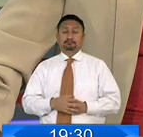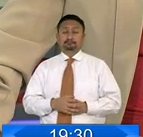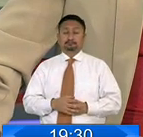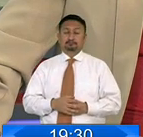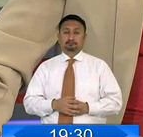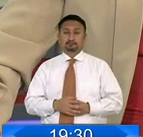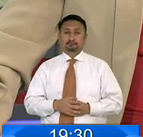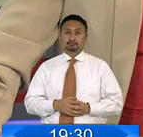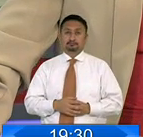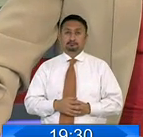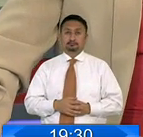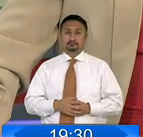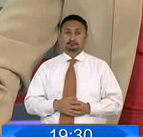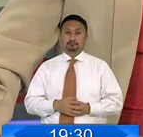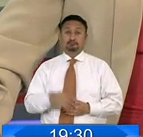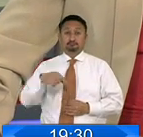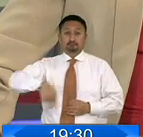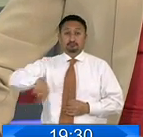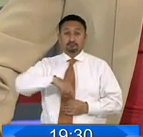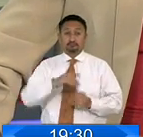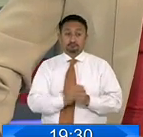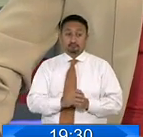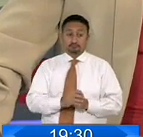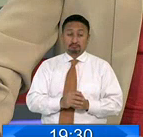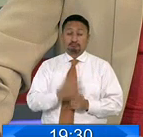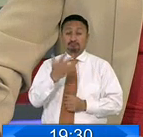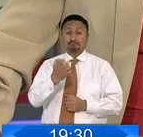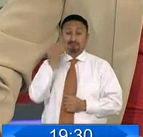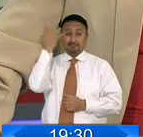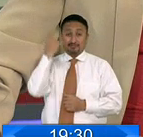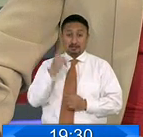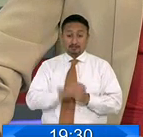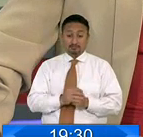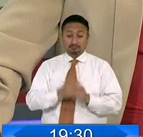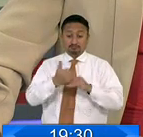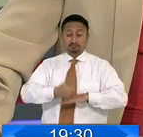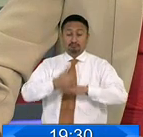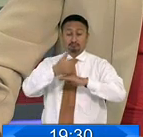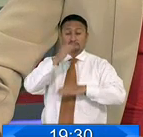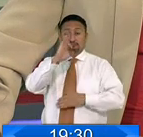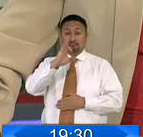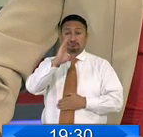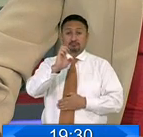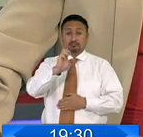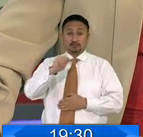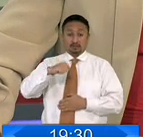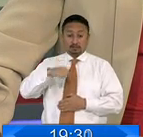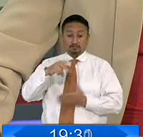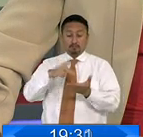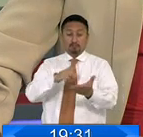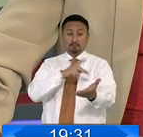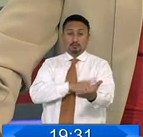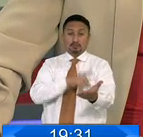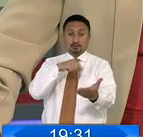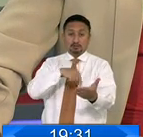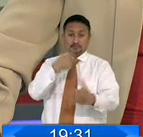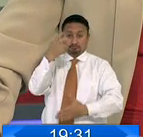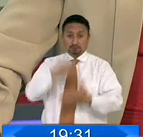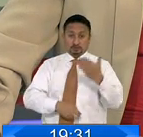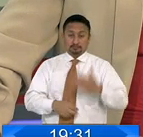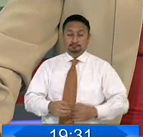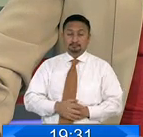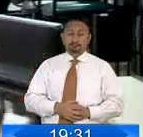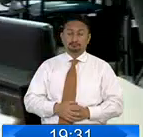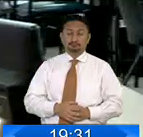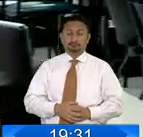o no de darse paso dentro de 15 días el pleno del tribunal deberá analizar un proyecto de sentencia